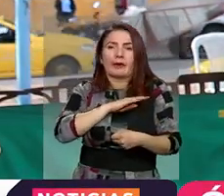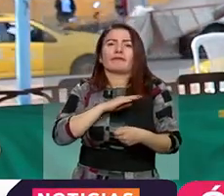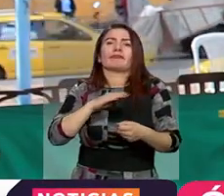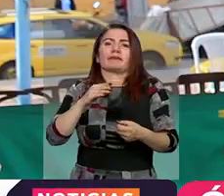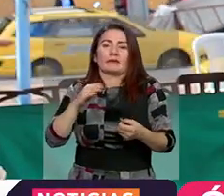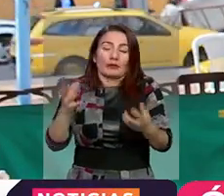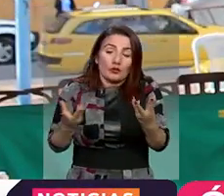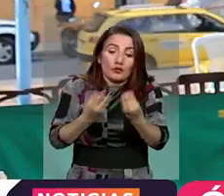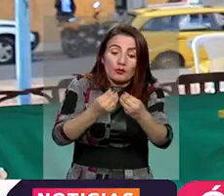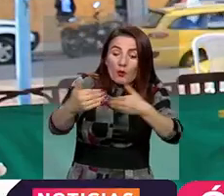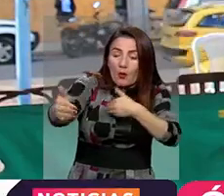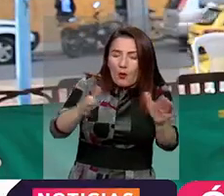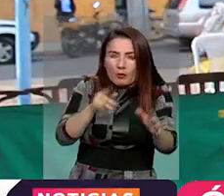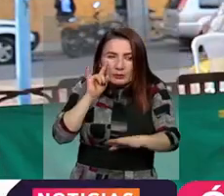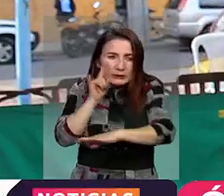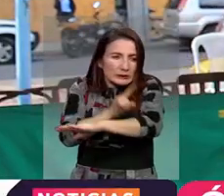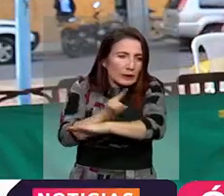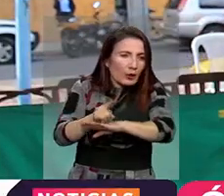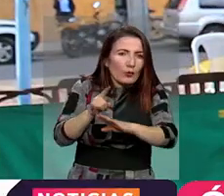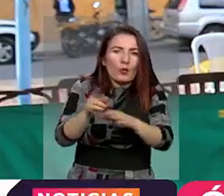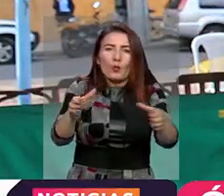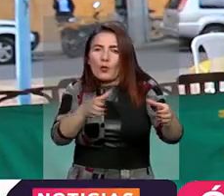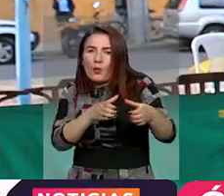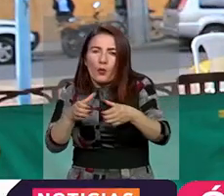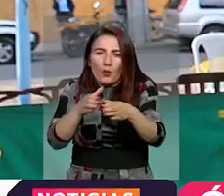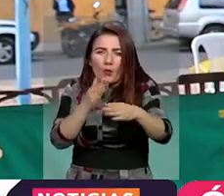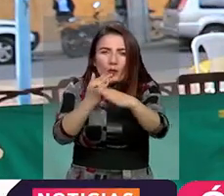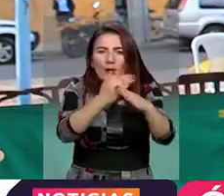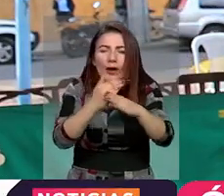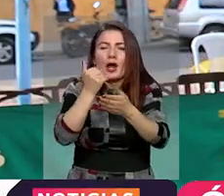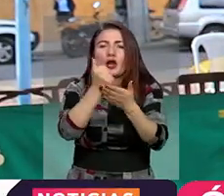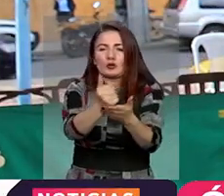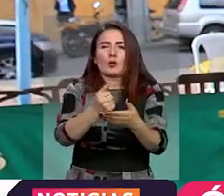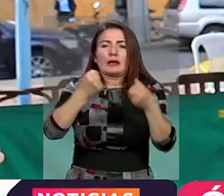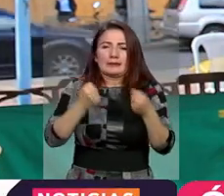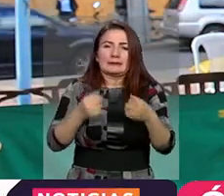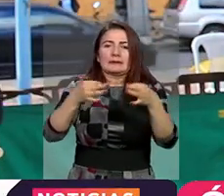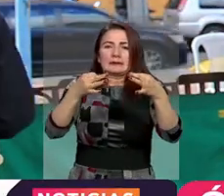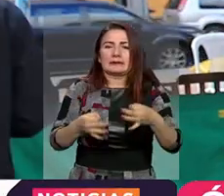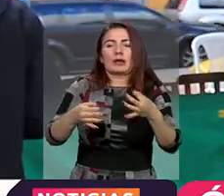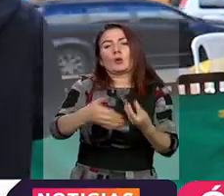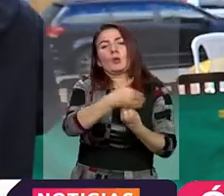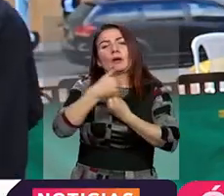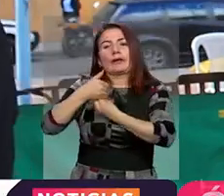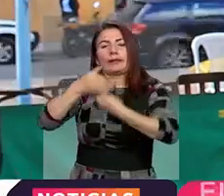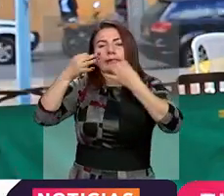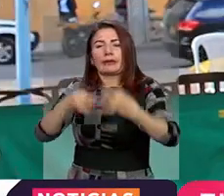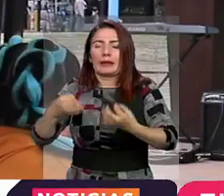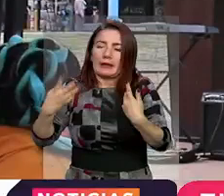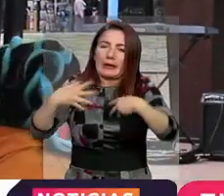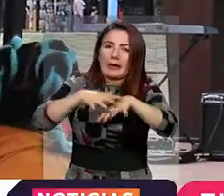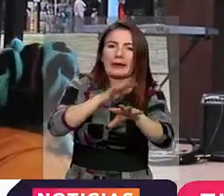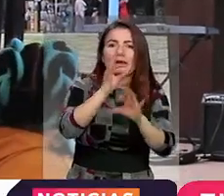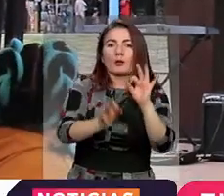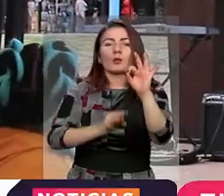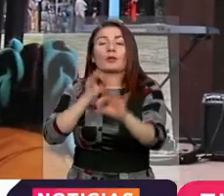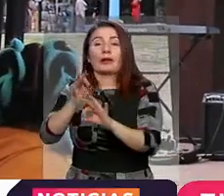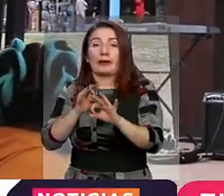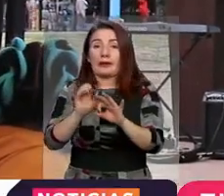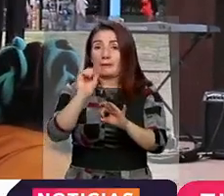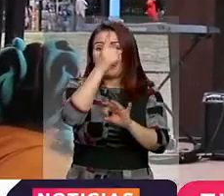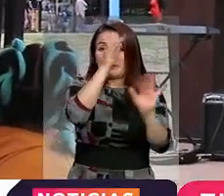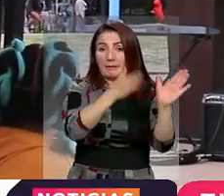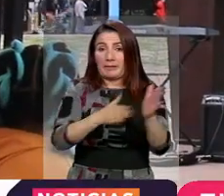comerciantes como a la ciudadanía, como a la zona, a las personas del sector, fortalecer la seguridad, tener una red de cuidado. Este primer plan